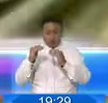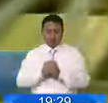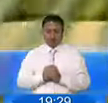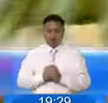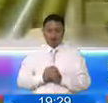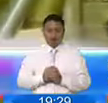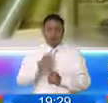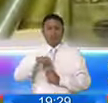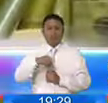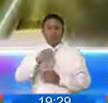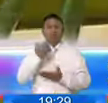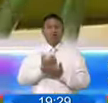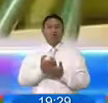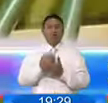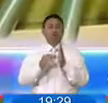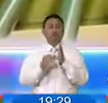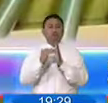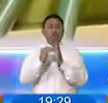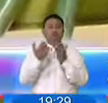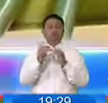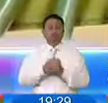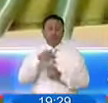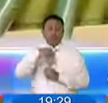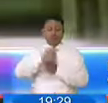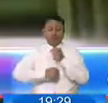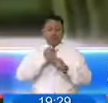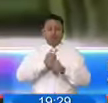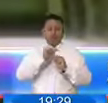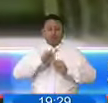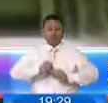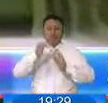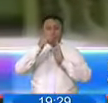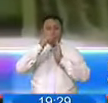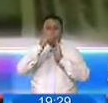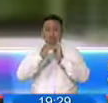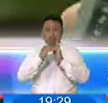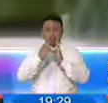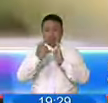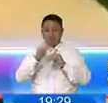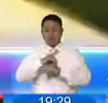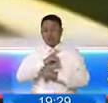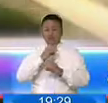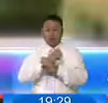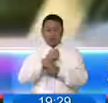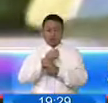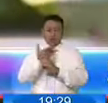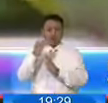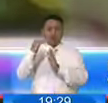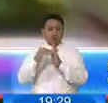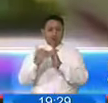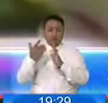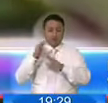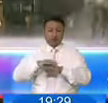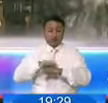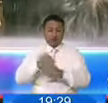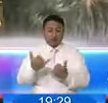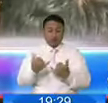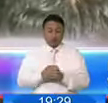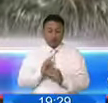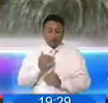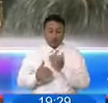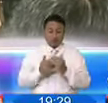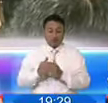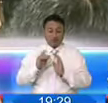económico en el país dijo que es natural que este año haya una disminución en sus estimaciones preliminares pues se encuentran dijo en un